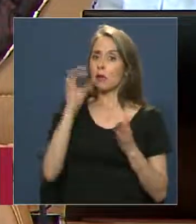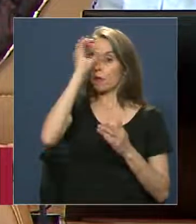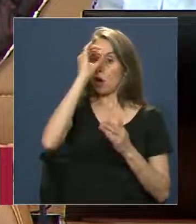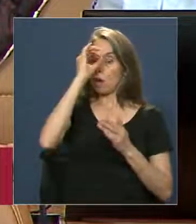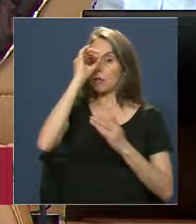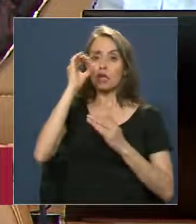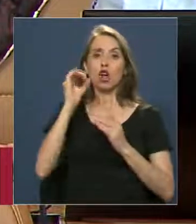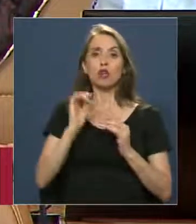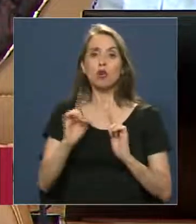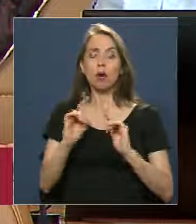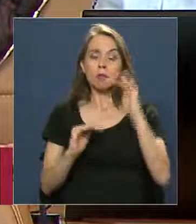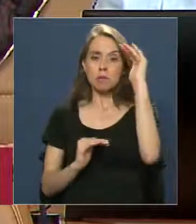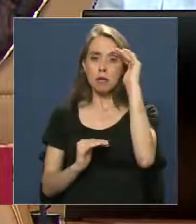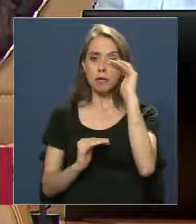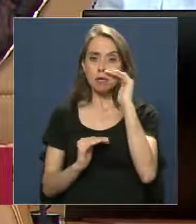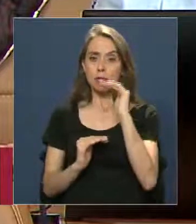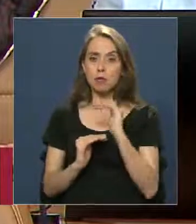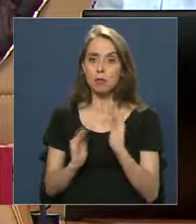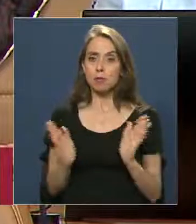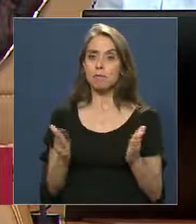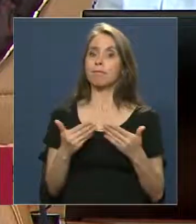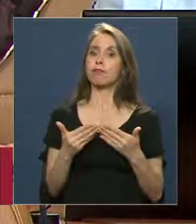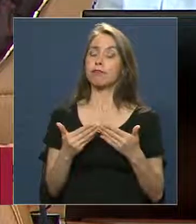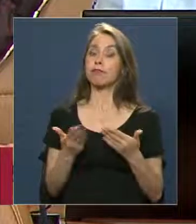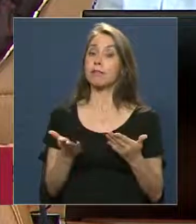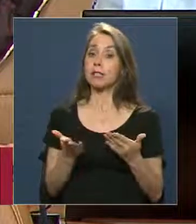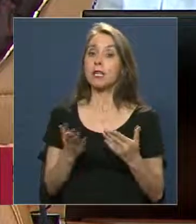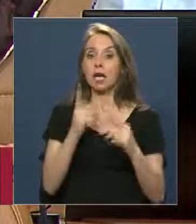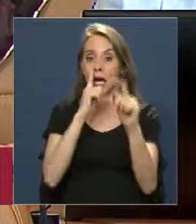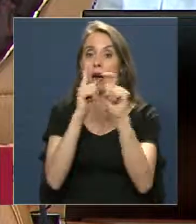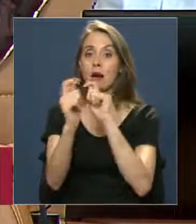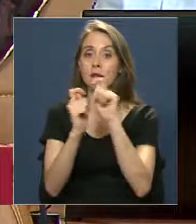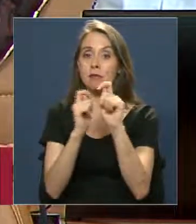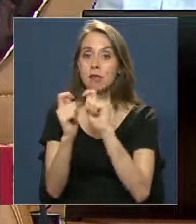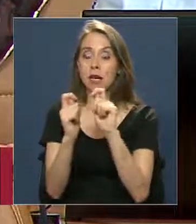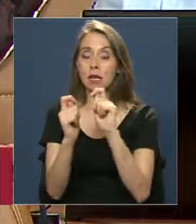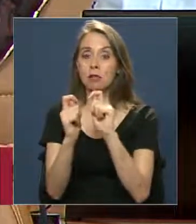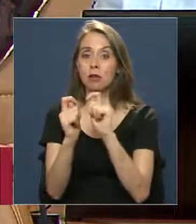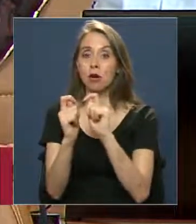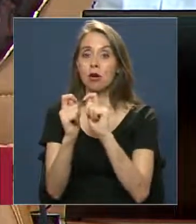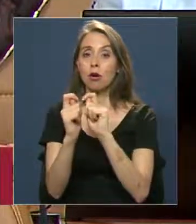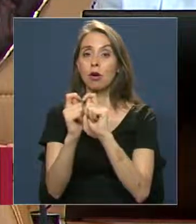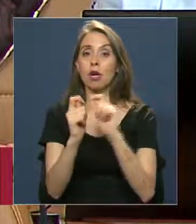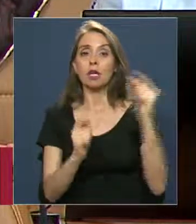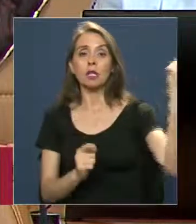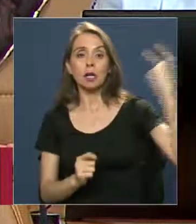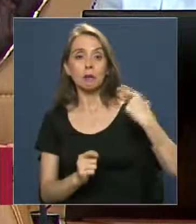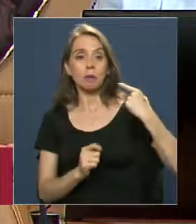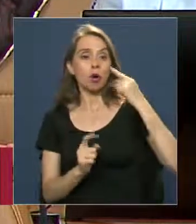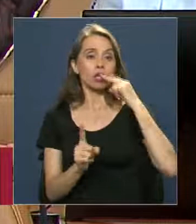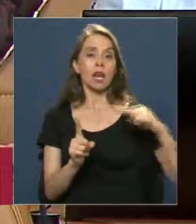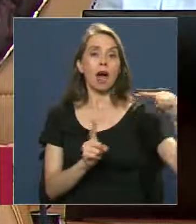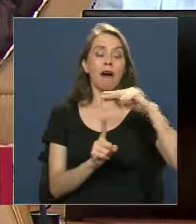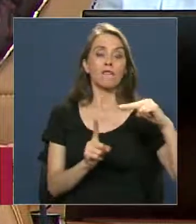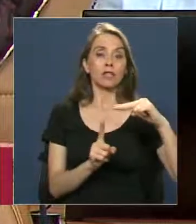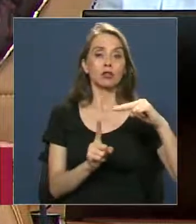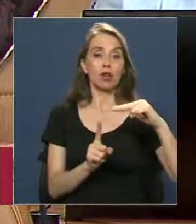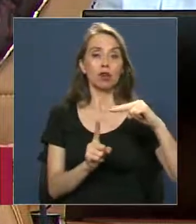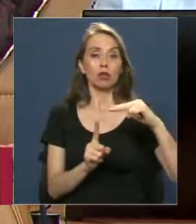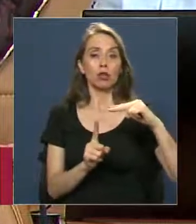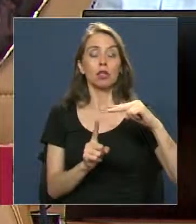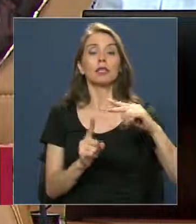se corren riesgos. Y el principal riesgo es el de imponer una visión y censurar e